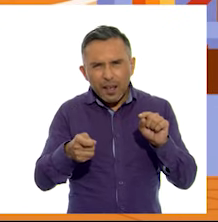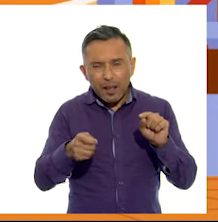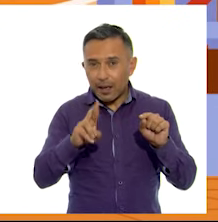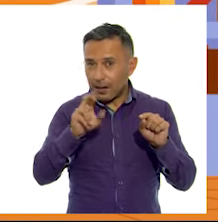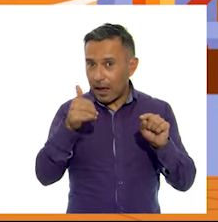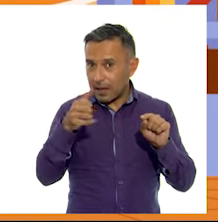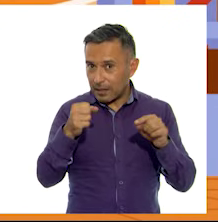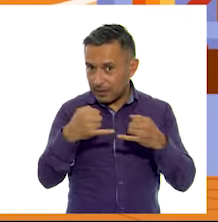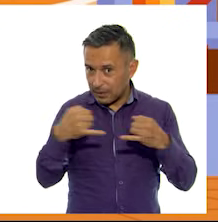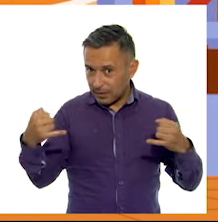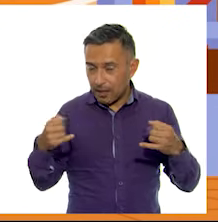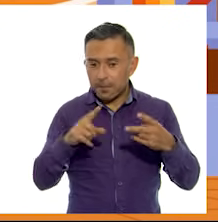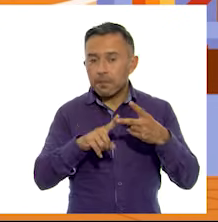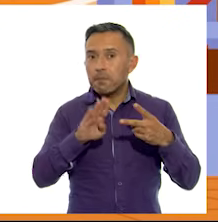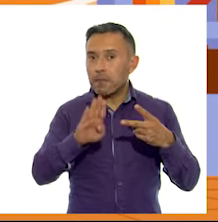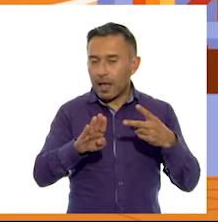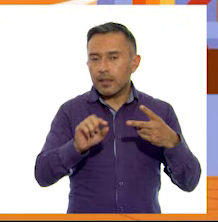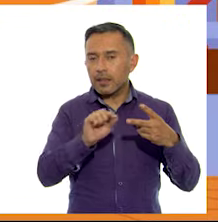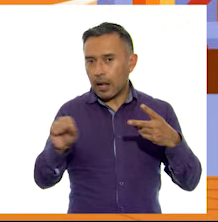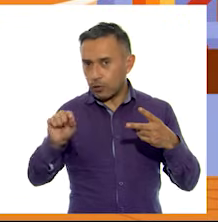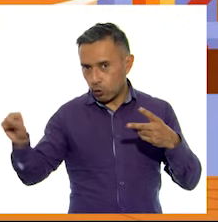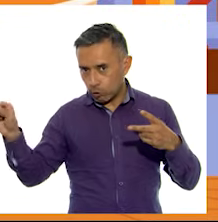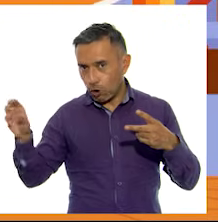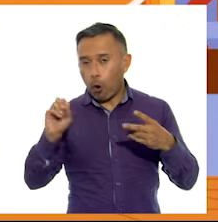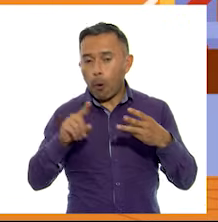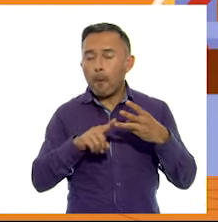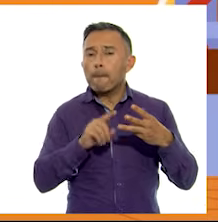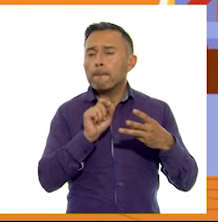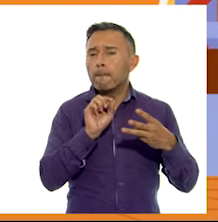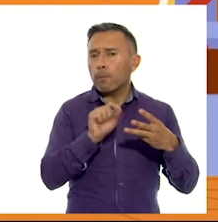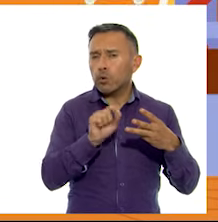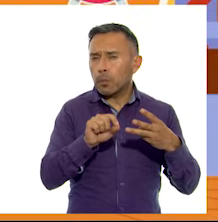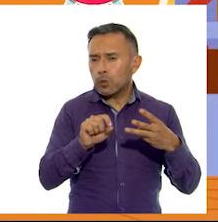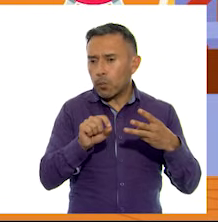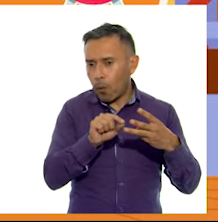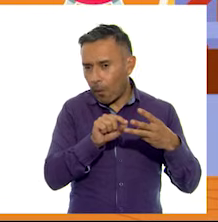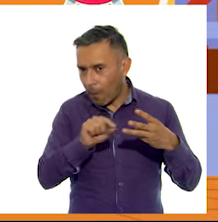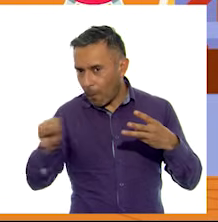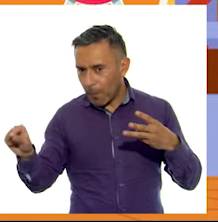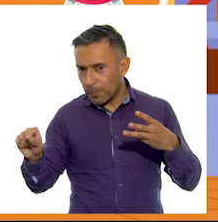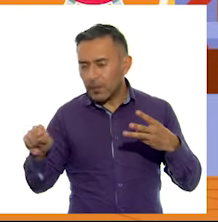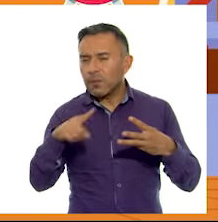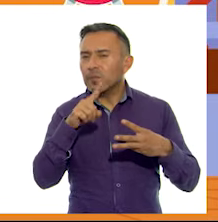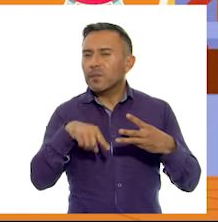B, trazos, C, puntos.